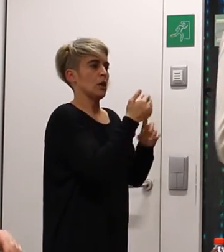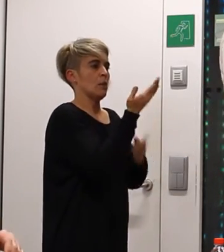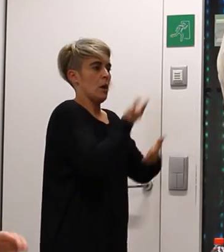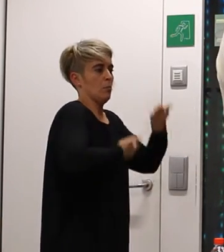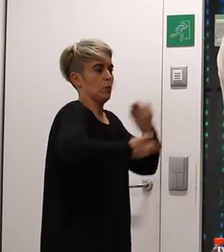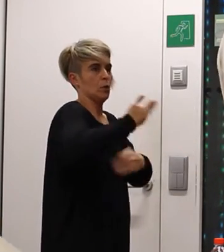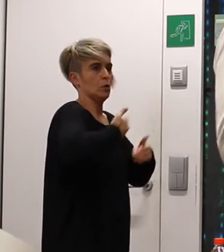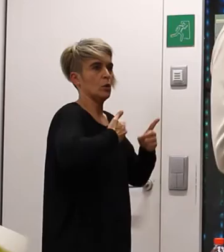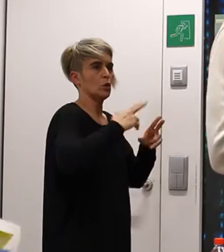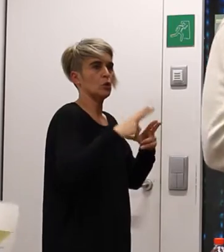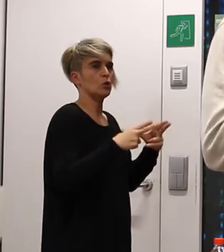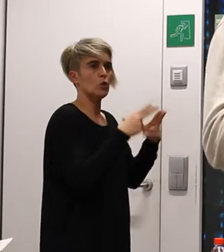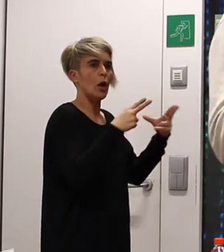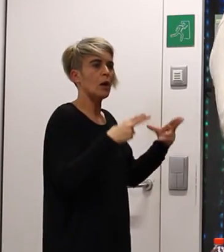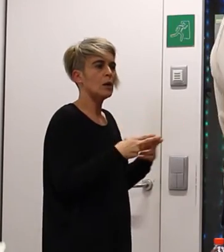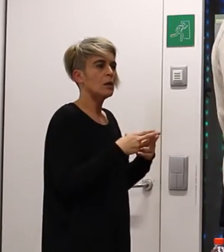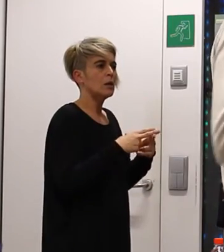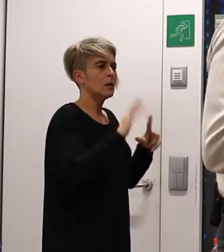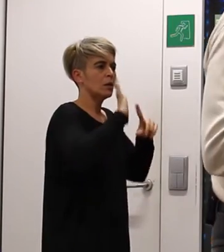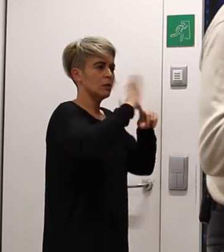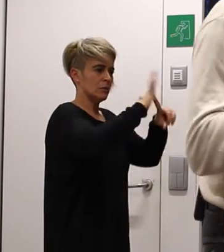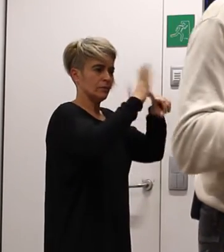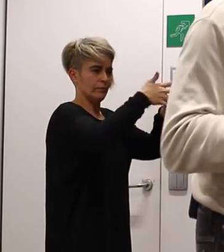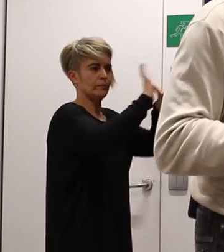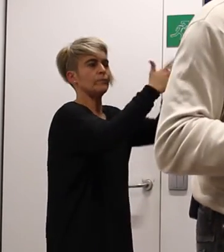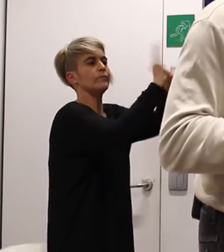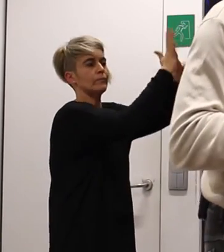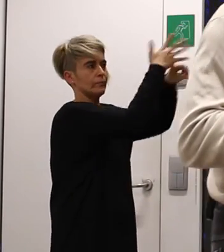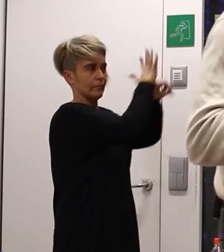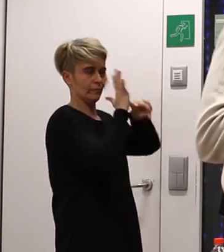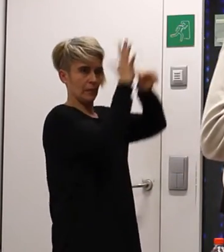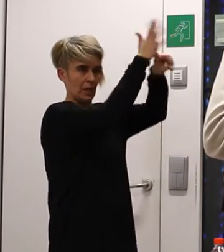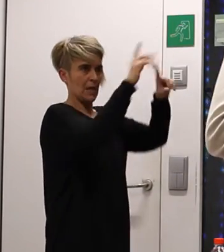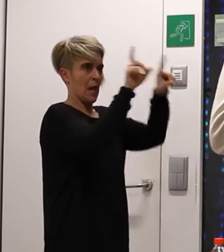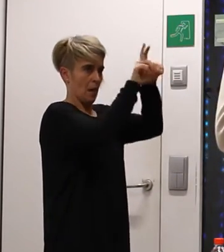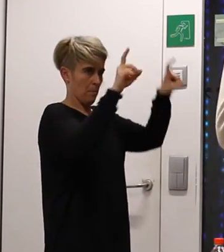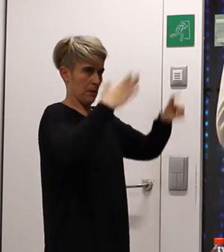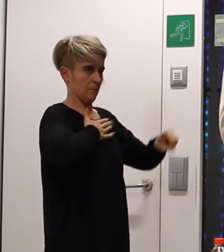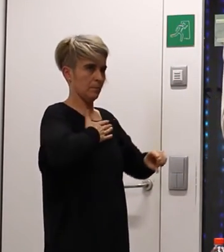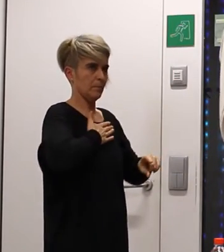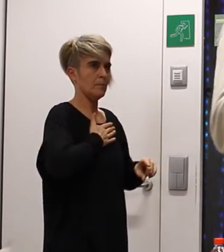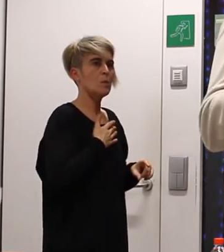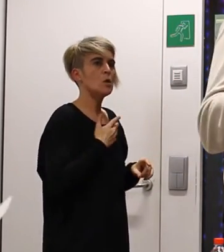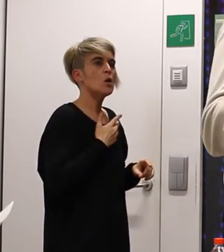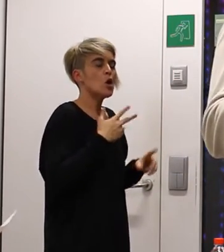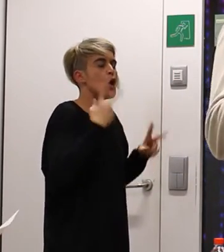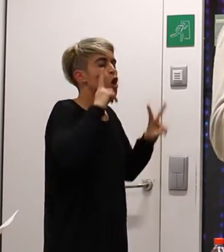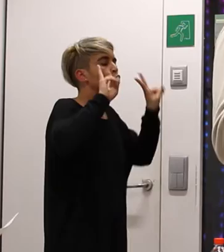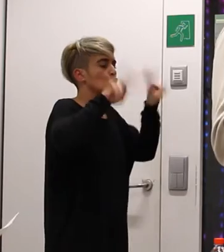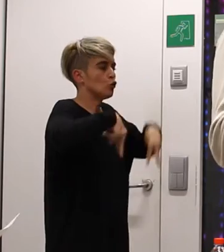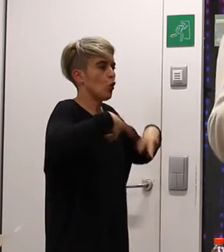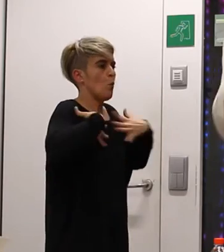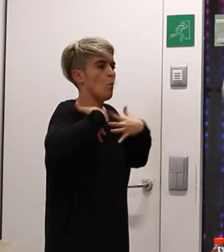Aunque veáis por ahí muchísimos en las montañas, cada uno está sobre los 2 millones de euros, una cosa así. Bueno, pues Soma Energía va a poner la